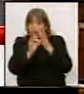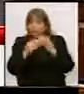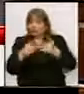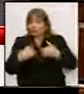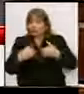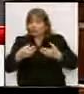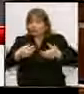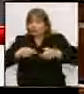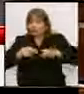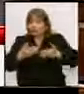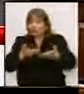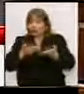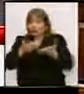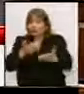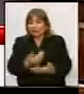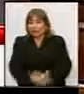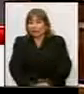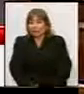deberíamos autorizar...